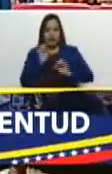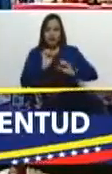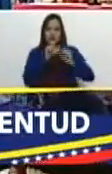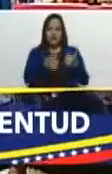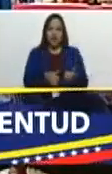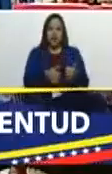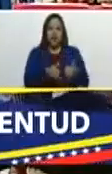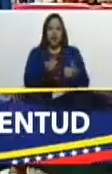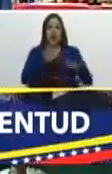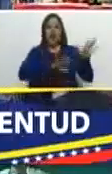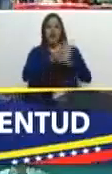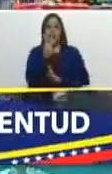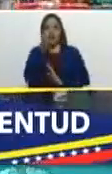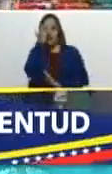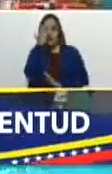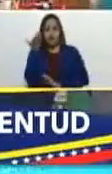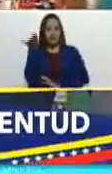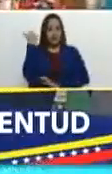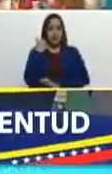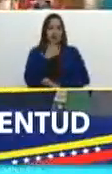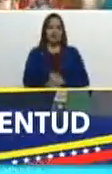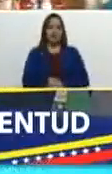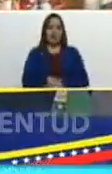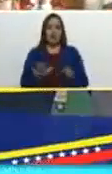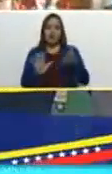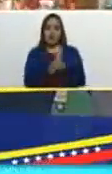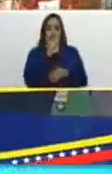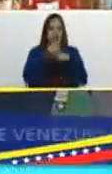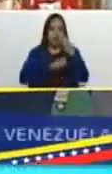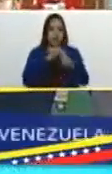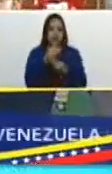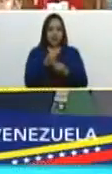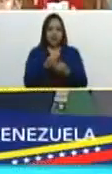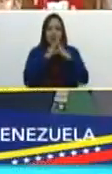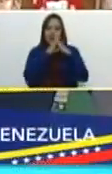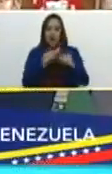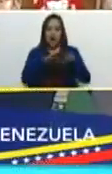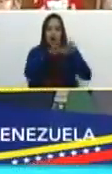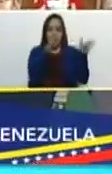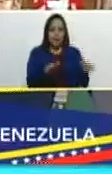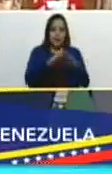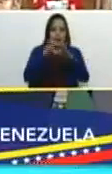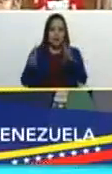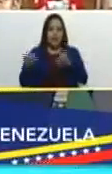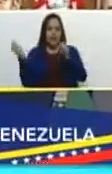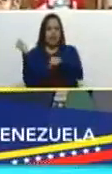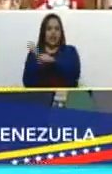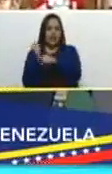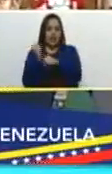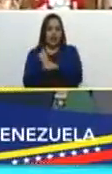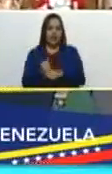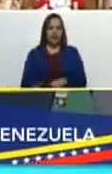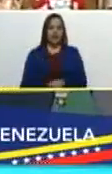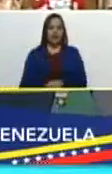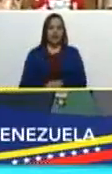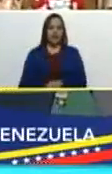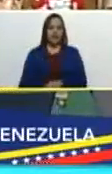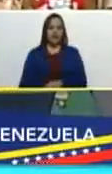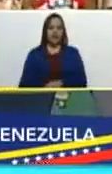febrero pasado, de la realización de todas las mesas de trabajo, de